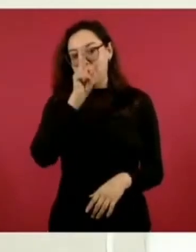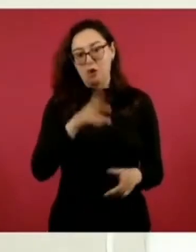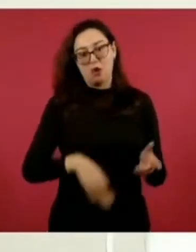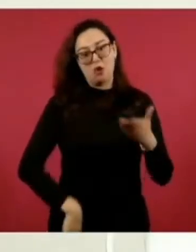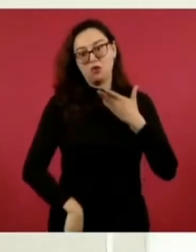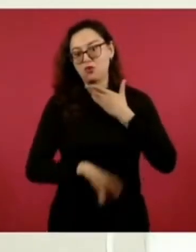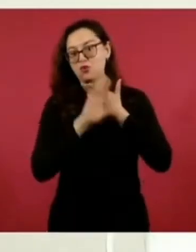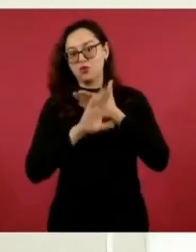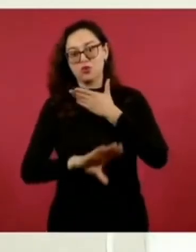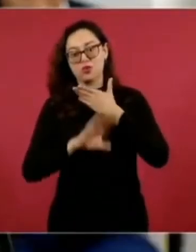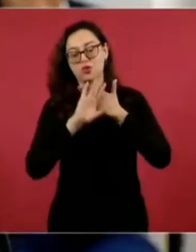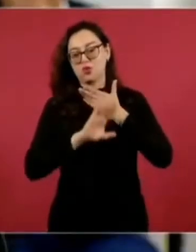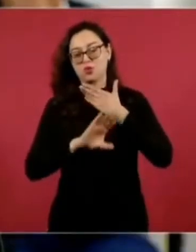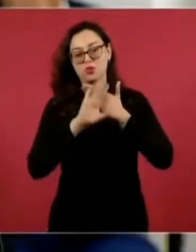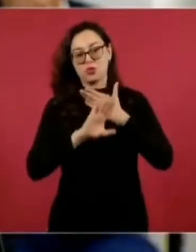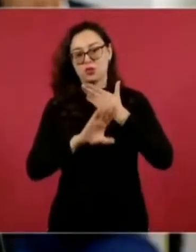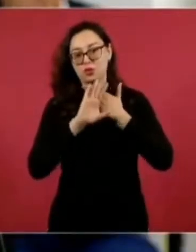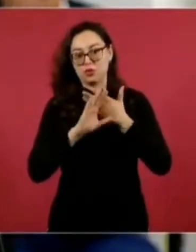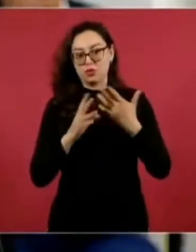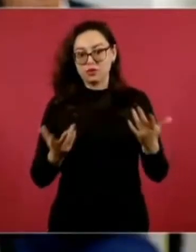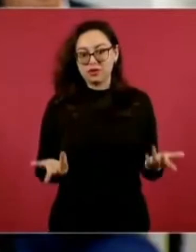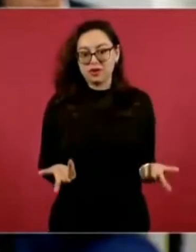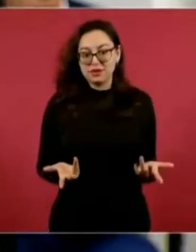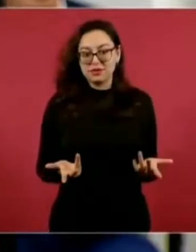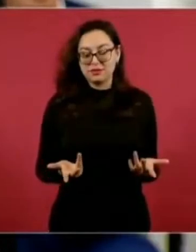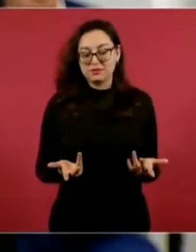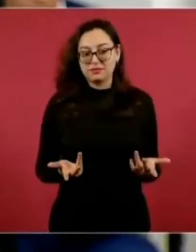adversarios nuestros del bloque conservador,